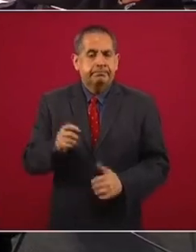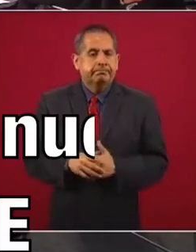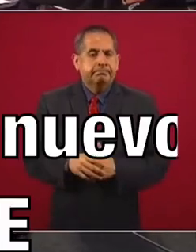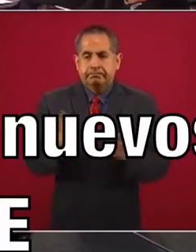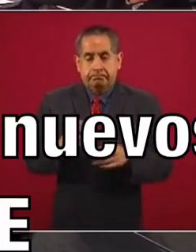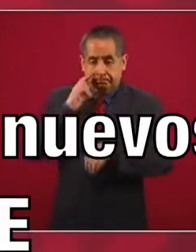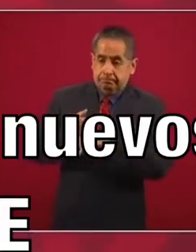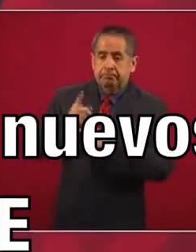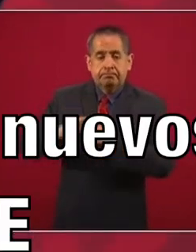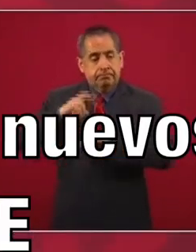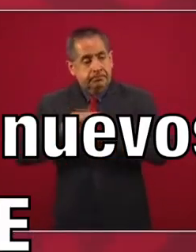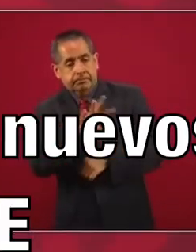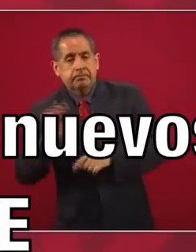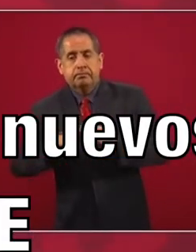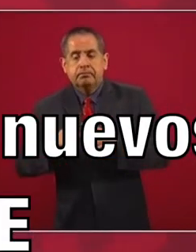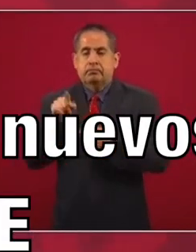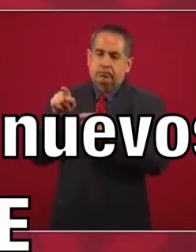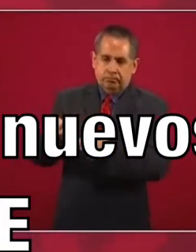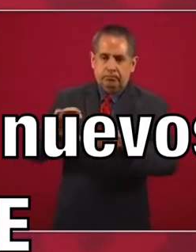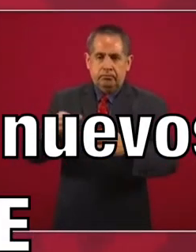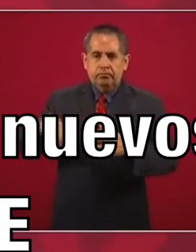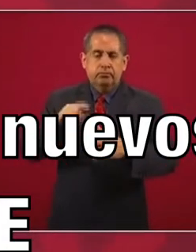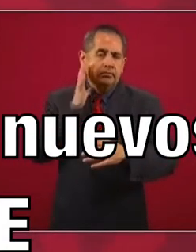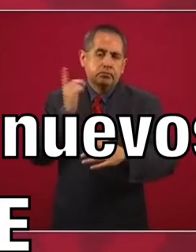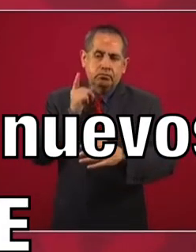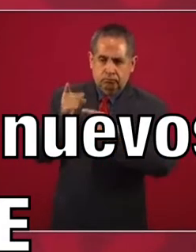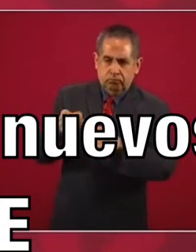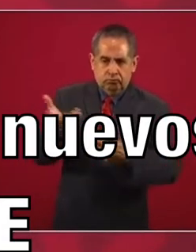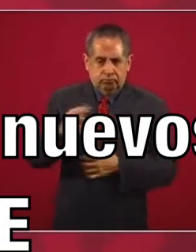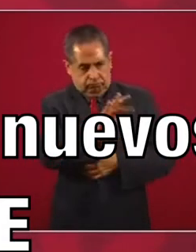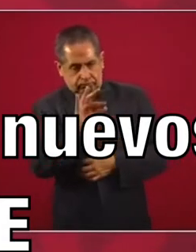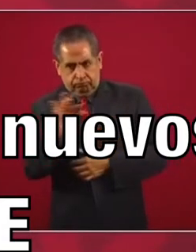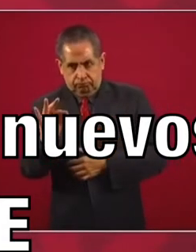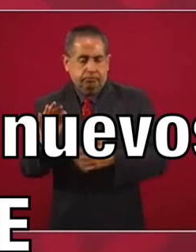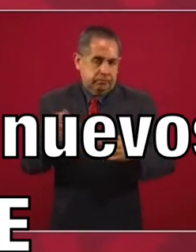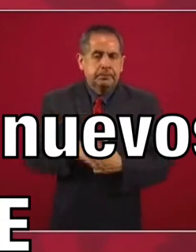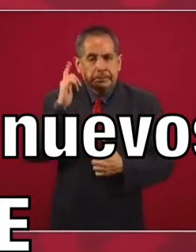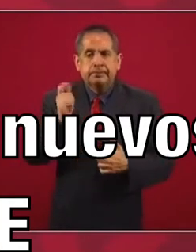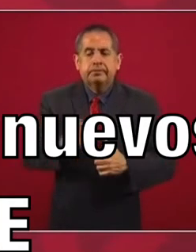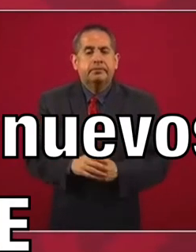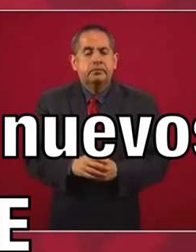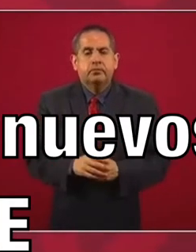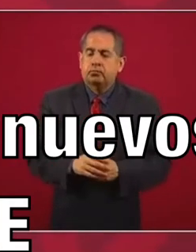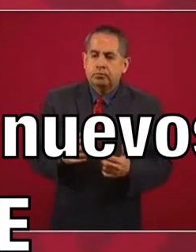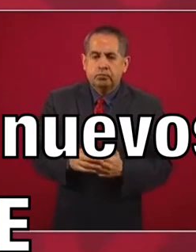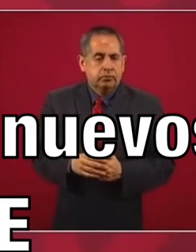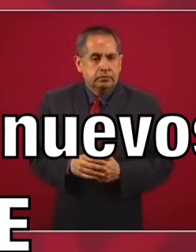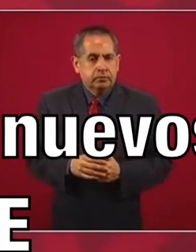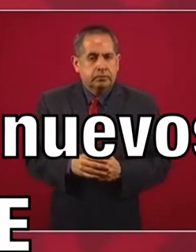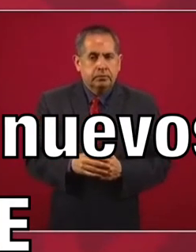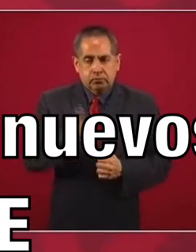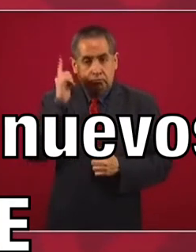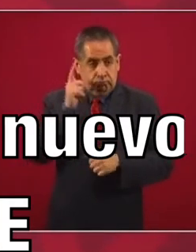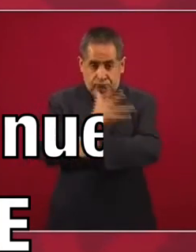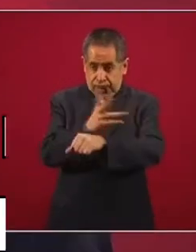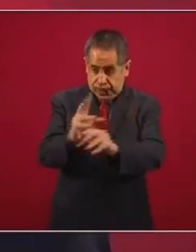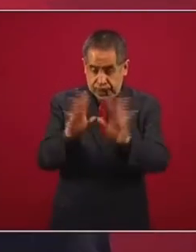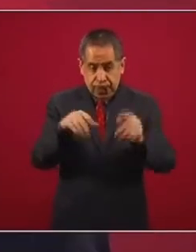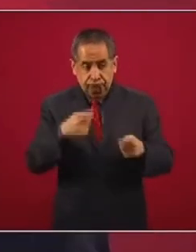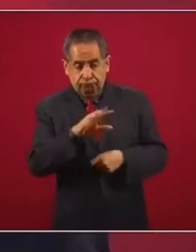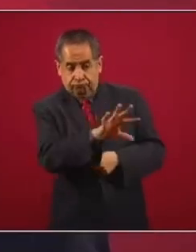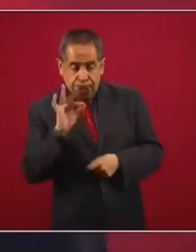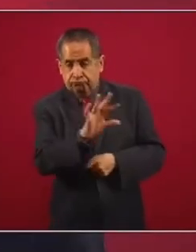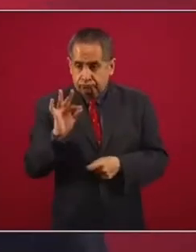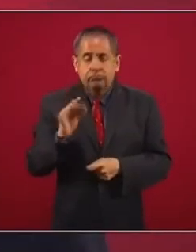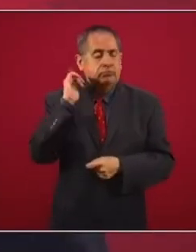Es un proceso que corresponde a la Cámara de Diputados. Espero que sea transparente y